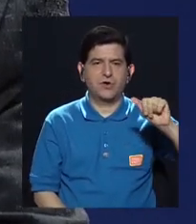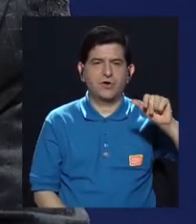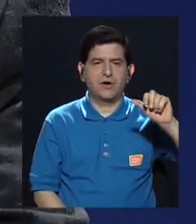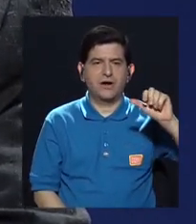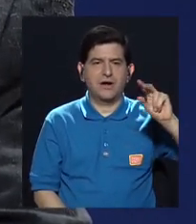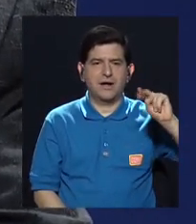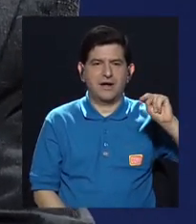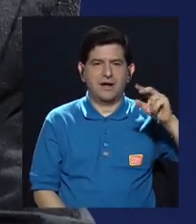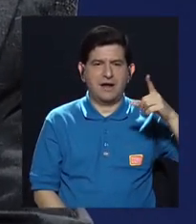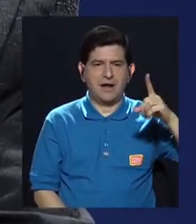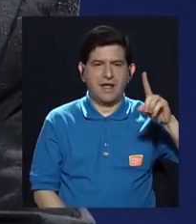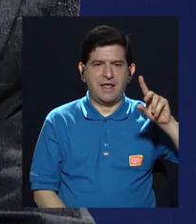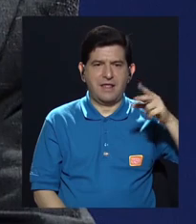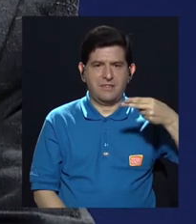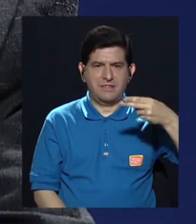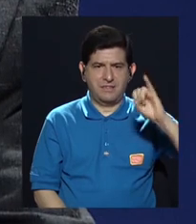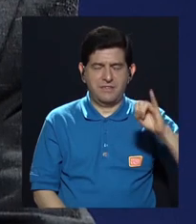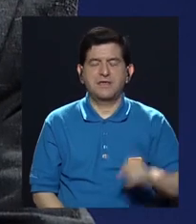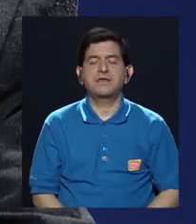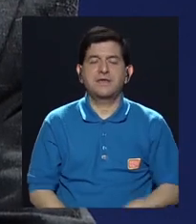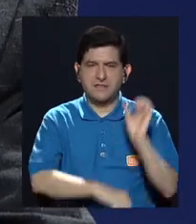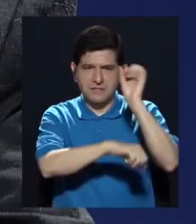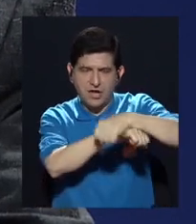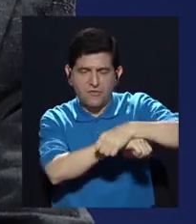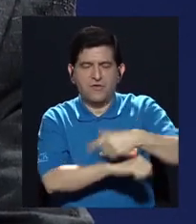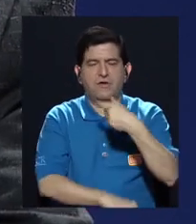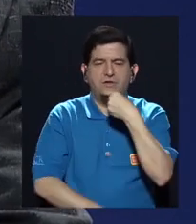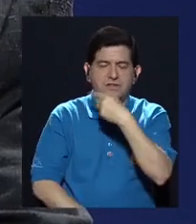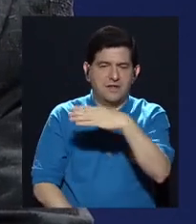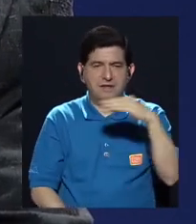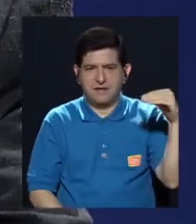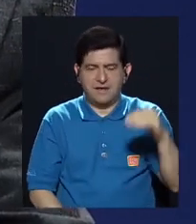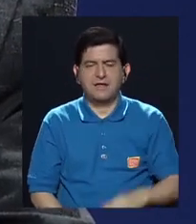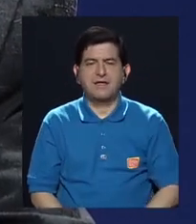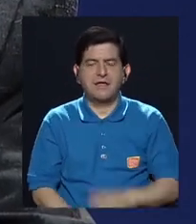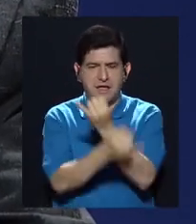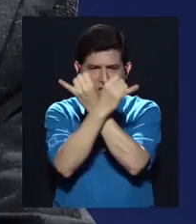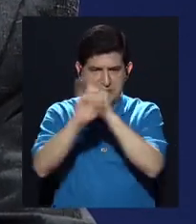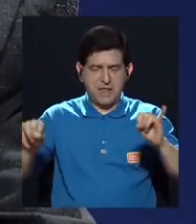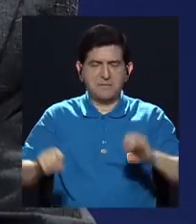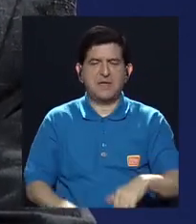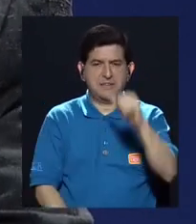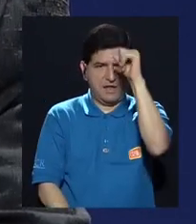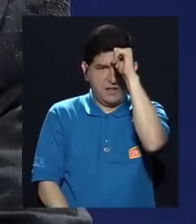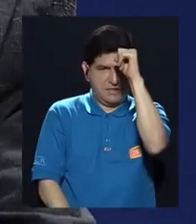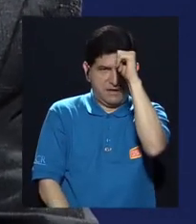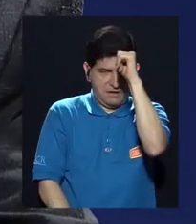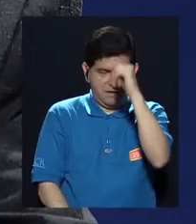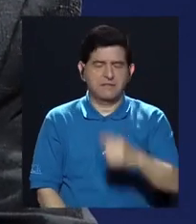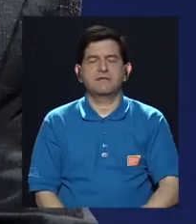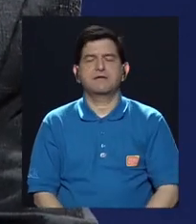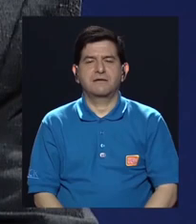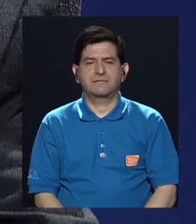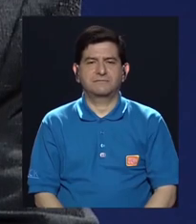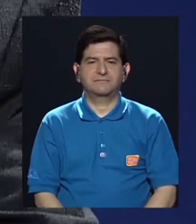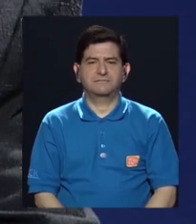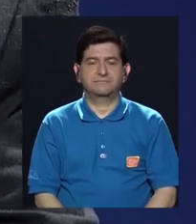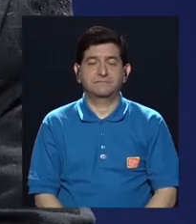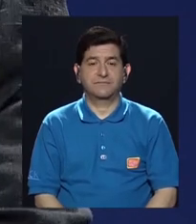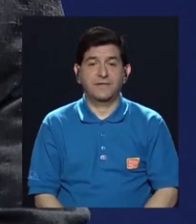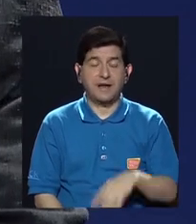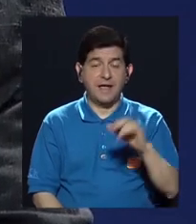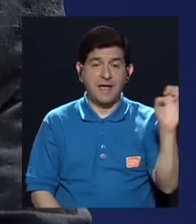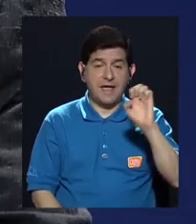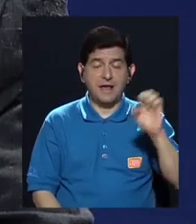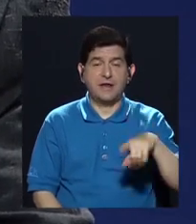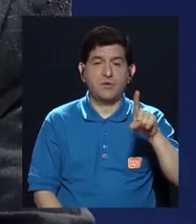gana la batalla a Gran Bretaña e independiza la India de la Gran Bretaña. Por